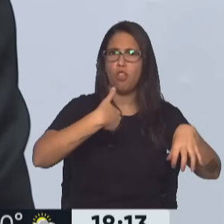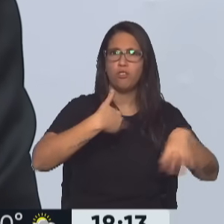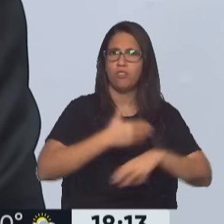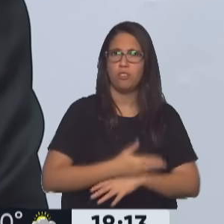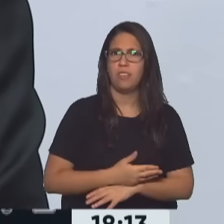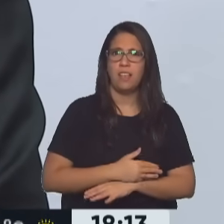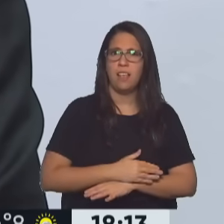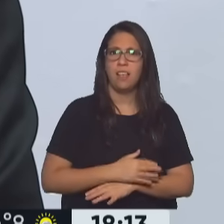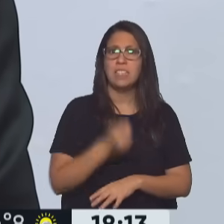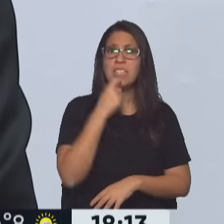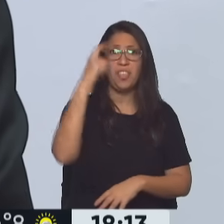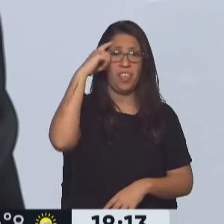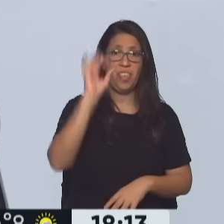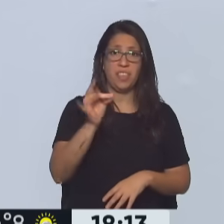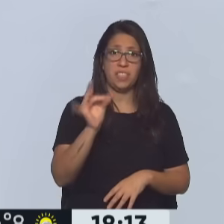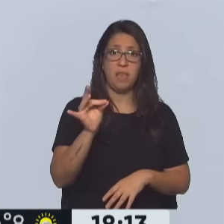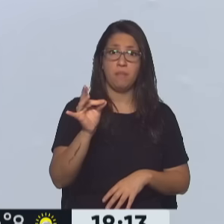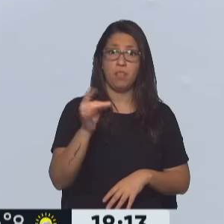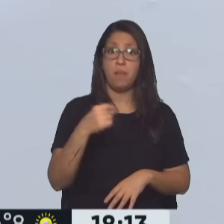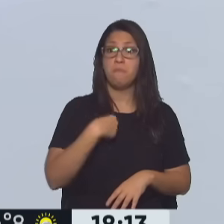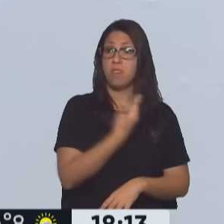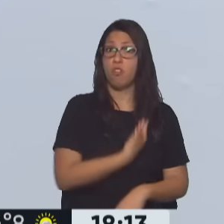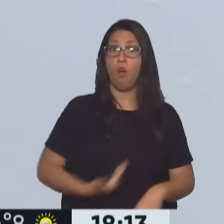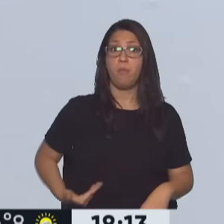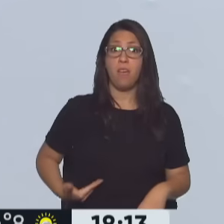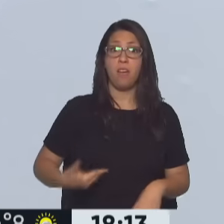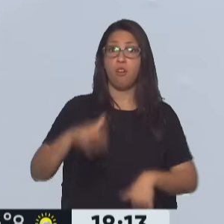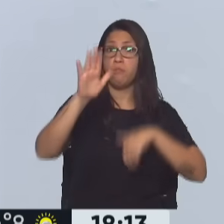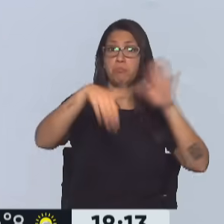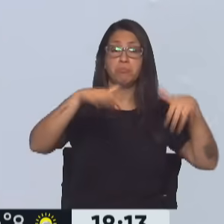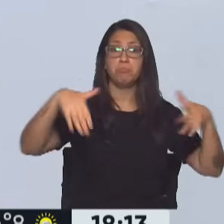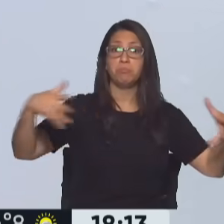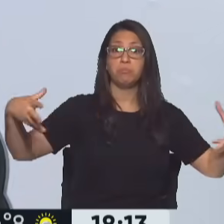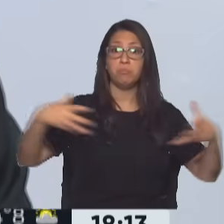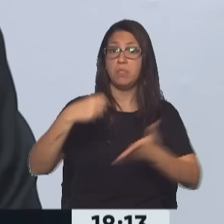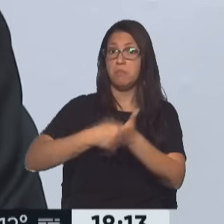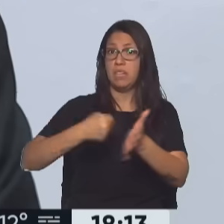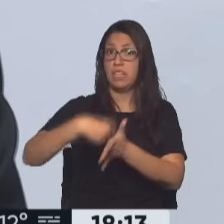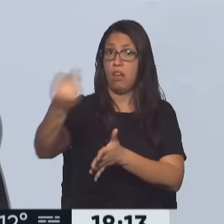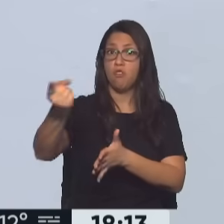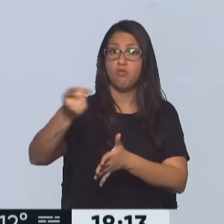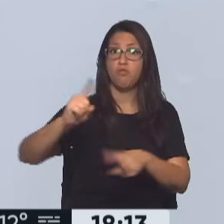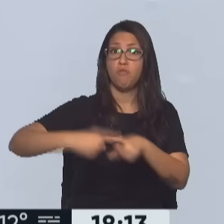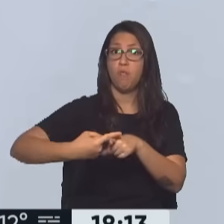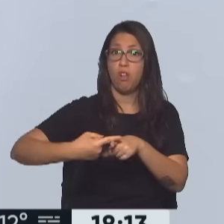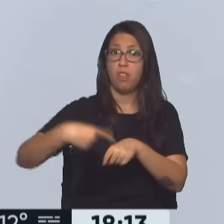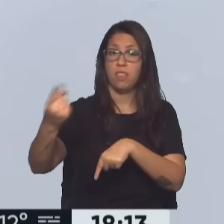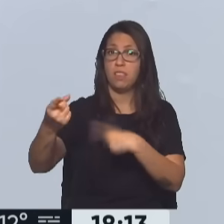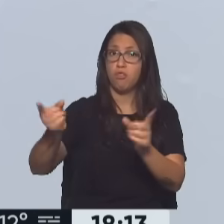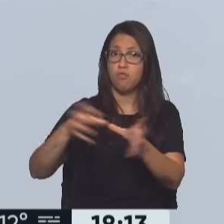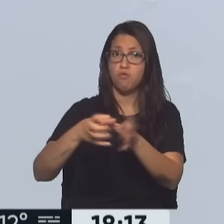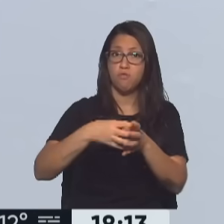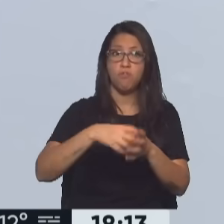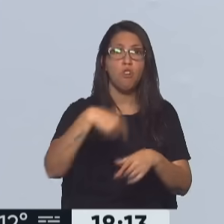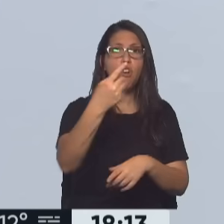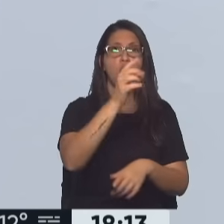sorprenderse si el 10 de diciembre en mi gobierno, gente que milita en otras fuerzas políticas o que